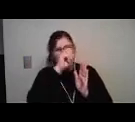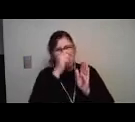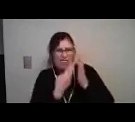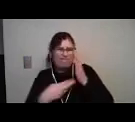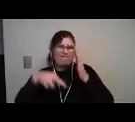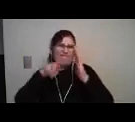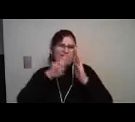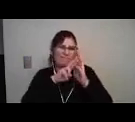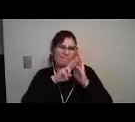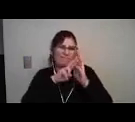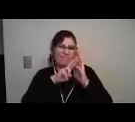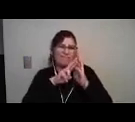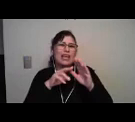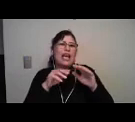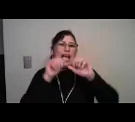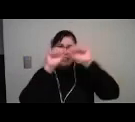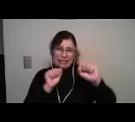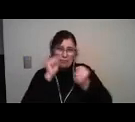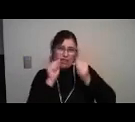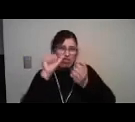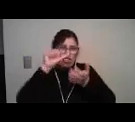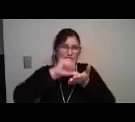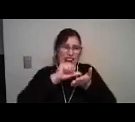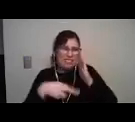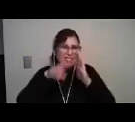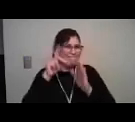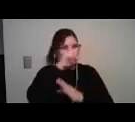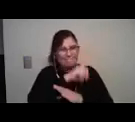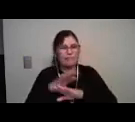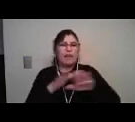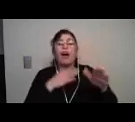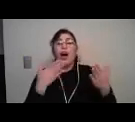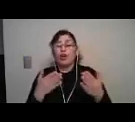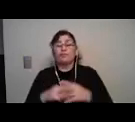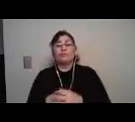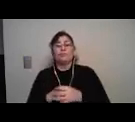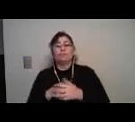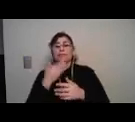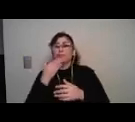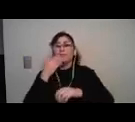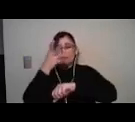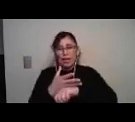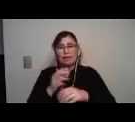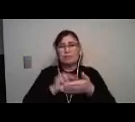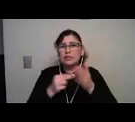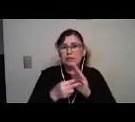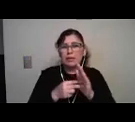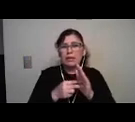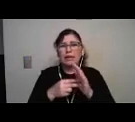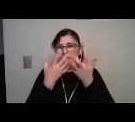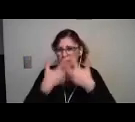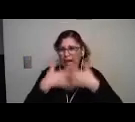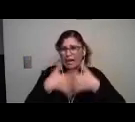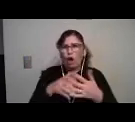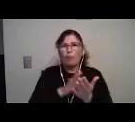nivel central. Pero volviendo un poco más a este tema, ¿cierto? Bueno, además lesiones mecánicas en los nervios, tales como síndrome tunicarpiano, que es